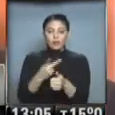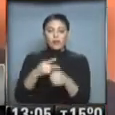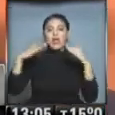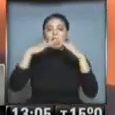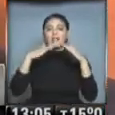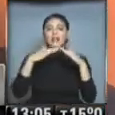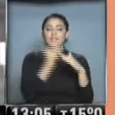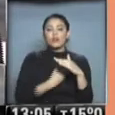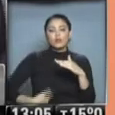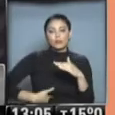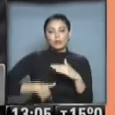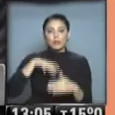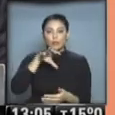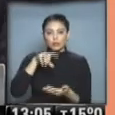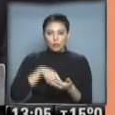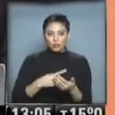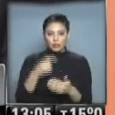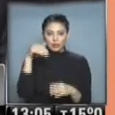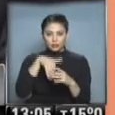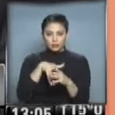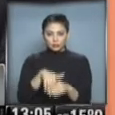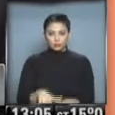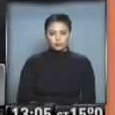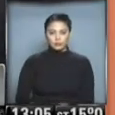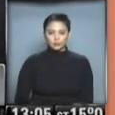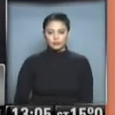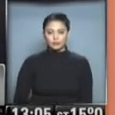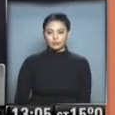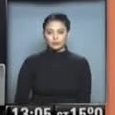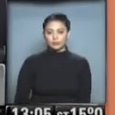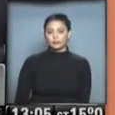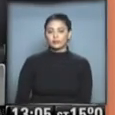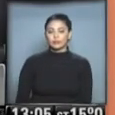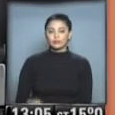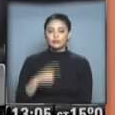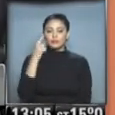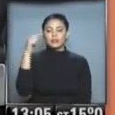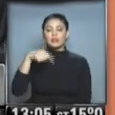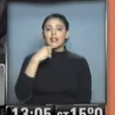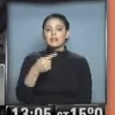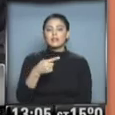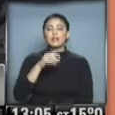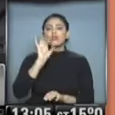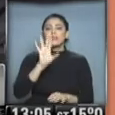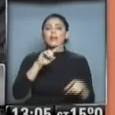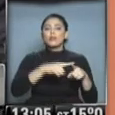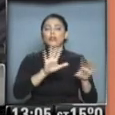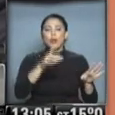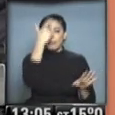de la provincia de buenos aires una malla de lo político me gustaría hacer una reflexión desde lo personal